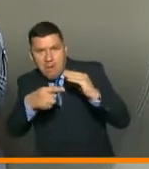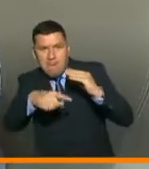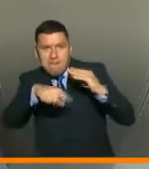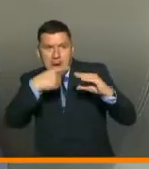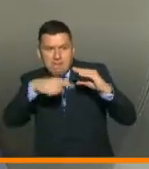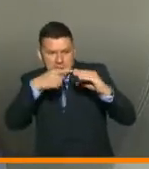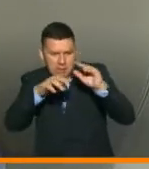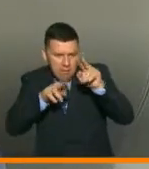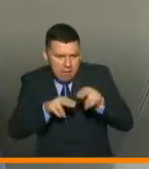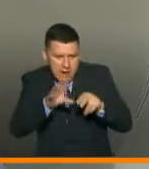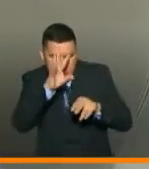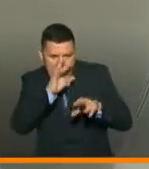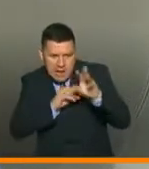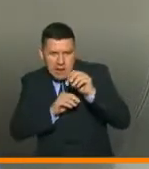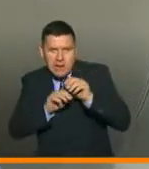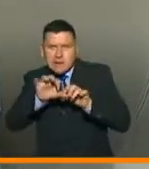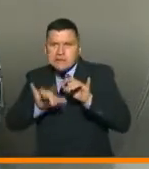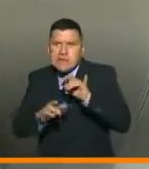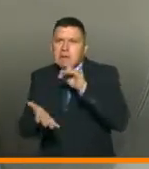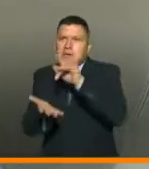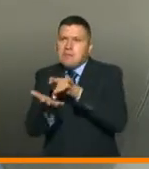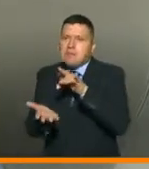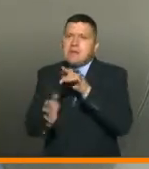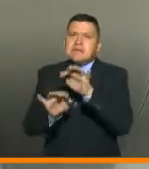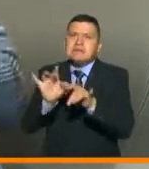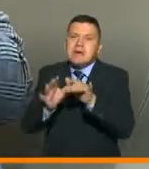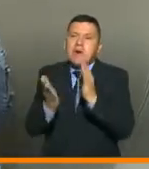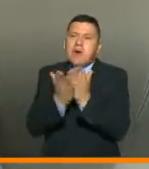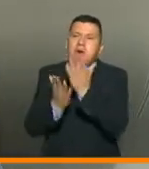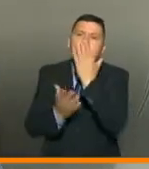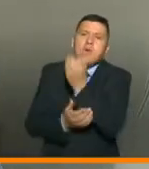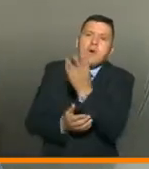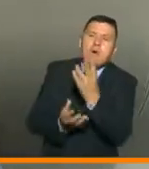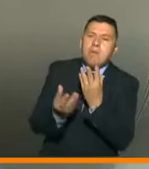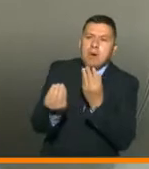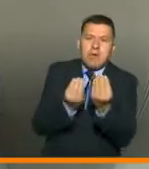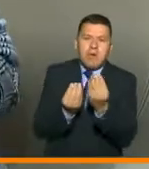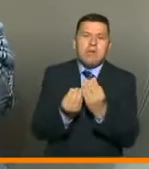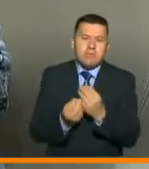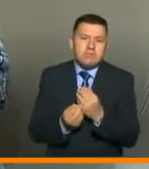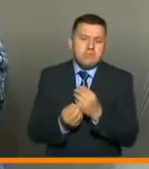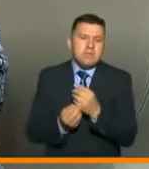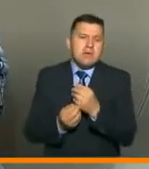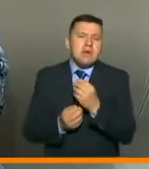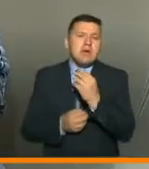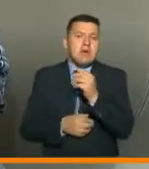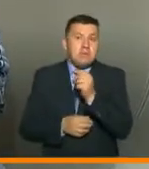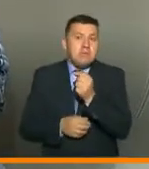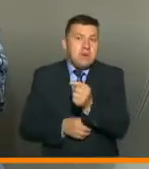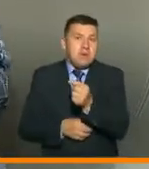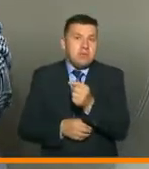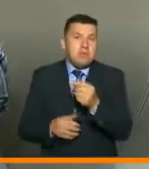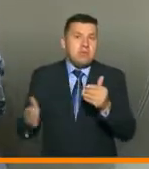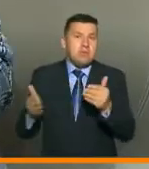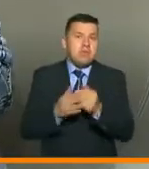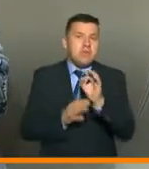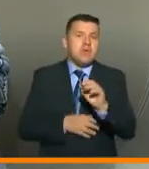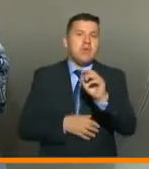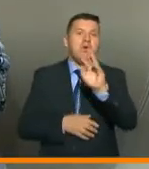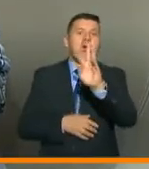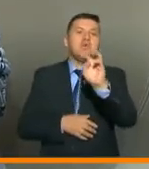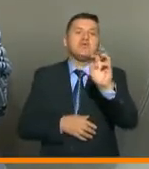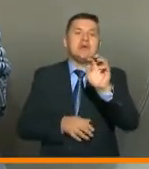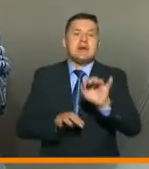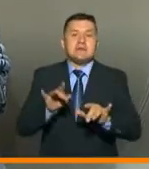ir secretaría por secretaría incrementando tanto el número de colegios como el número de grados. Tendremos, presidente, y con esto cierro,